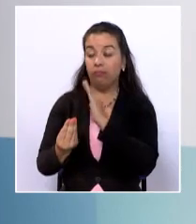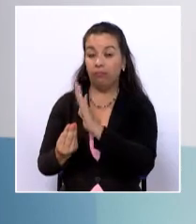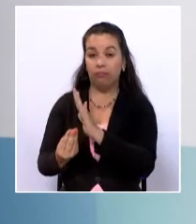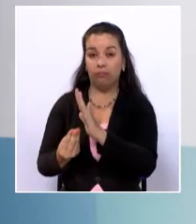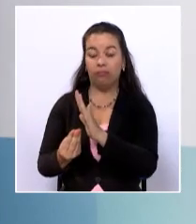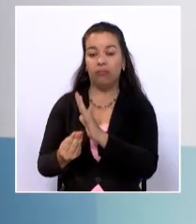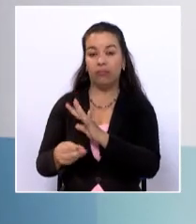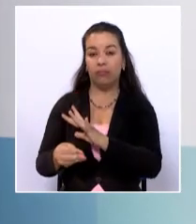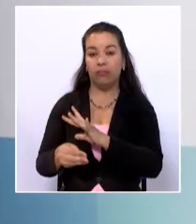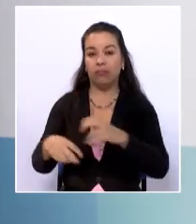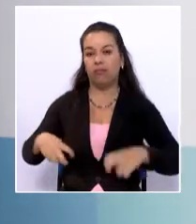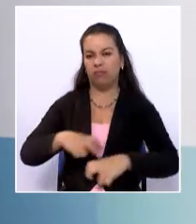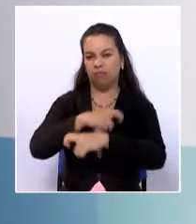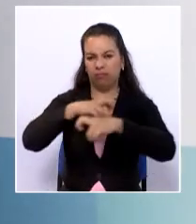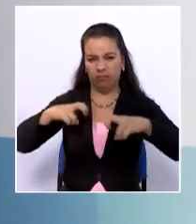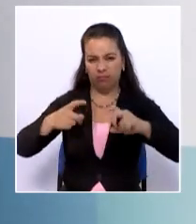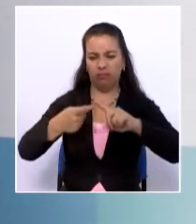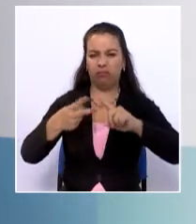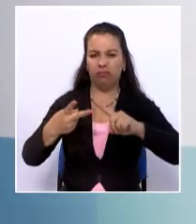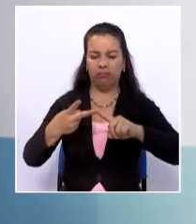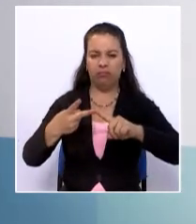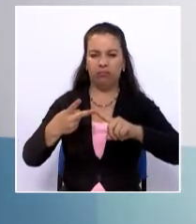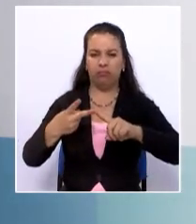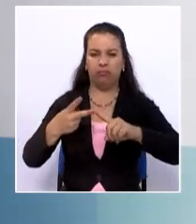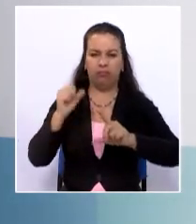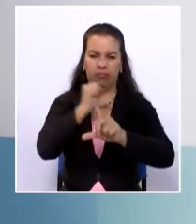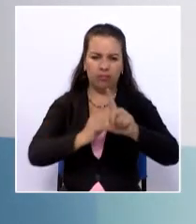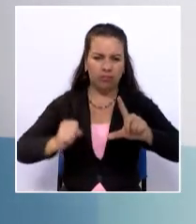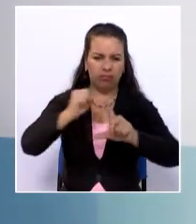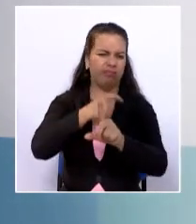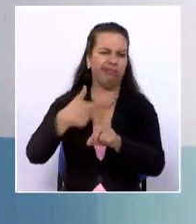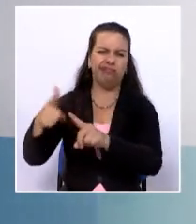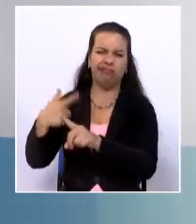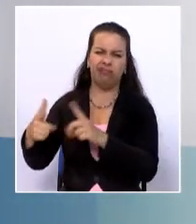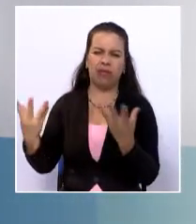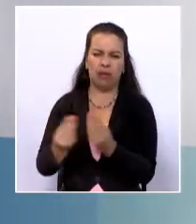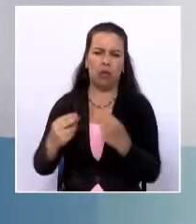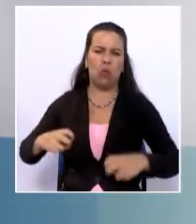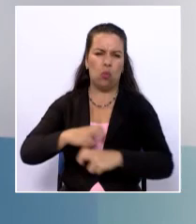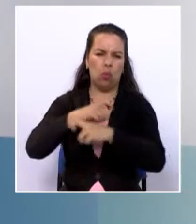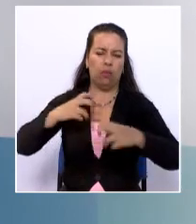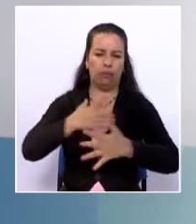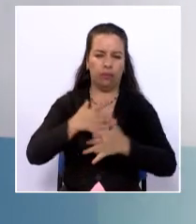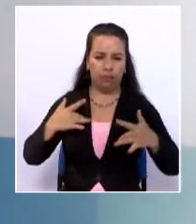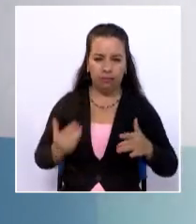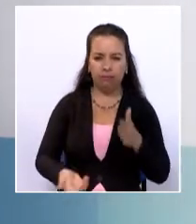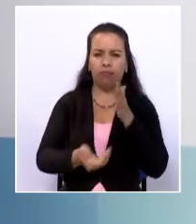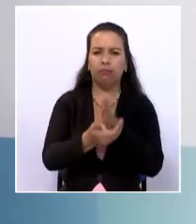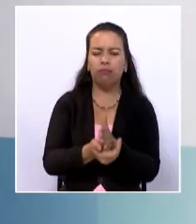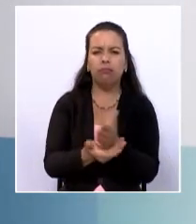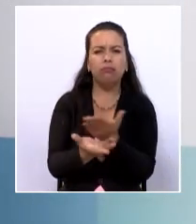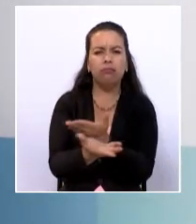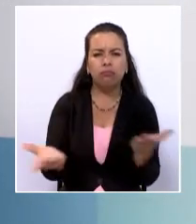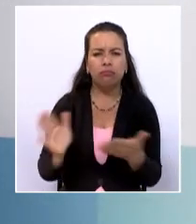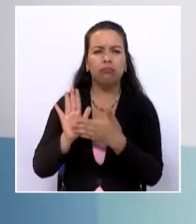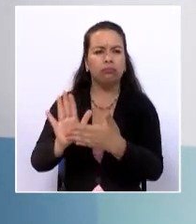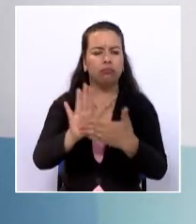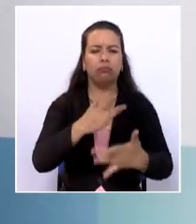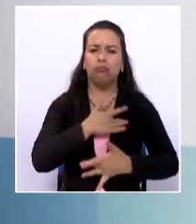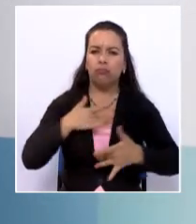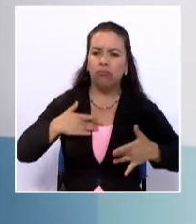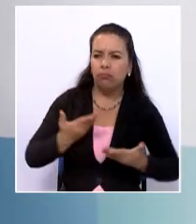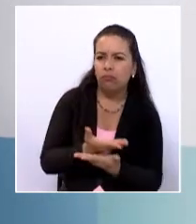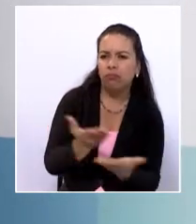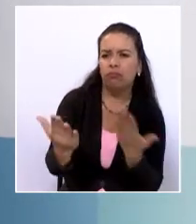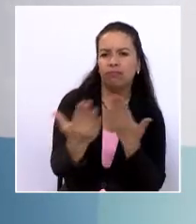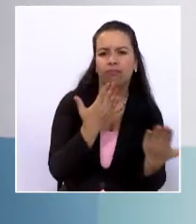parte del equipo ecográfico el equipo de diagnóstico el equipo de la mayor parte del equipo vamos a estar viendo para llevar más salud y